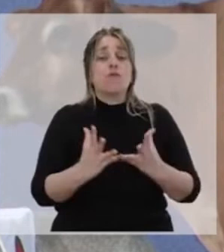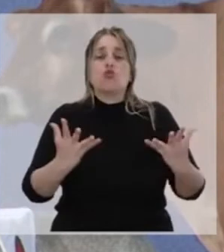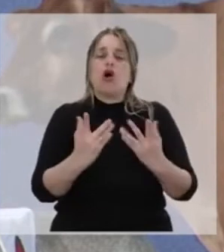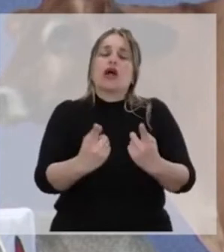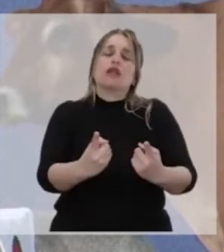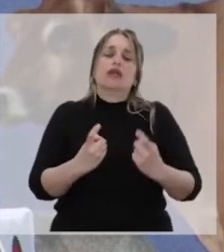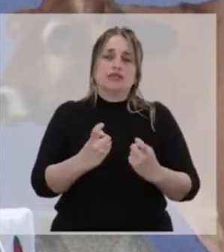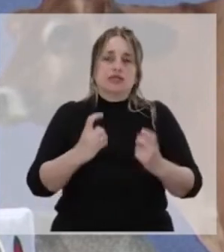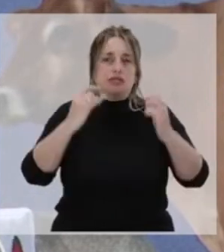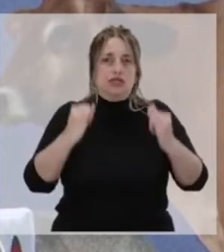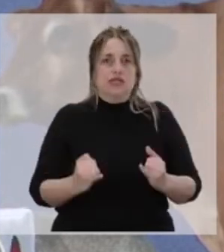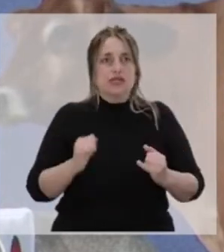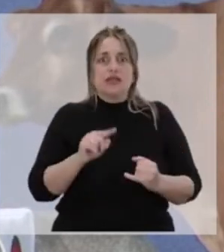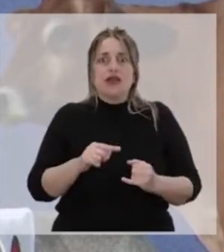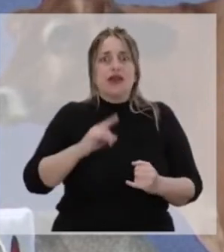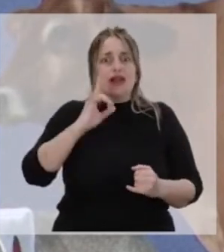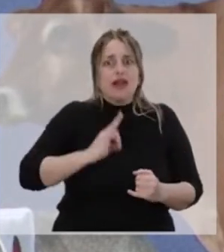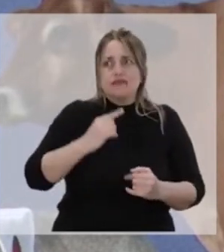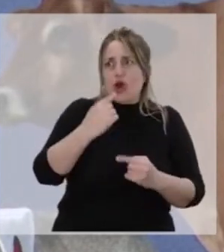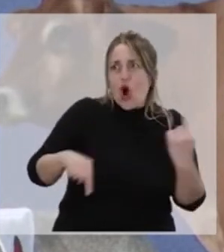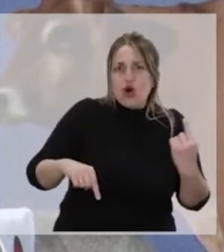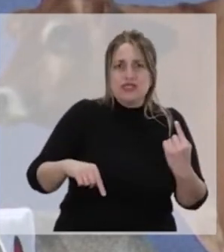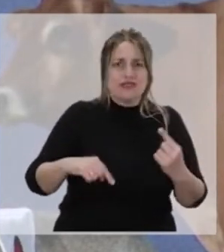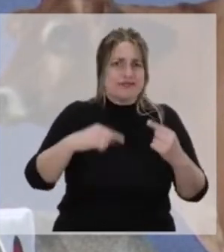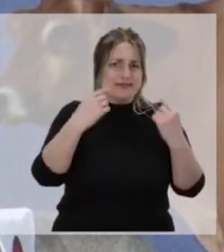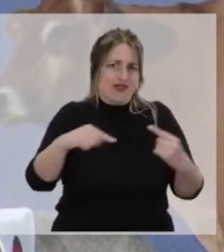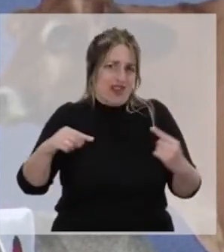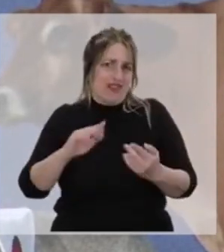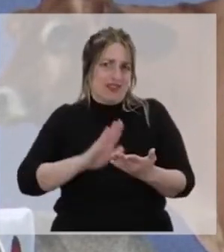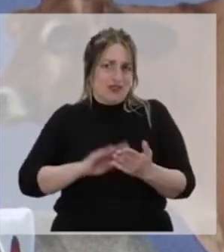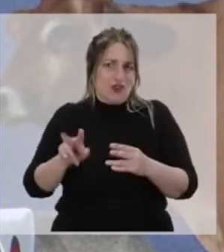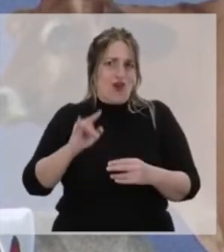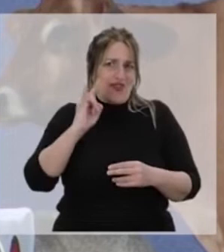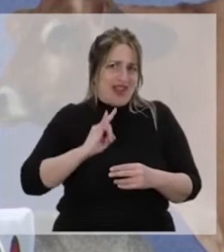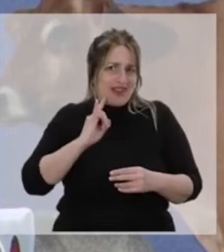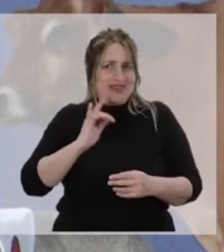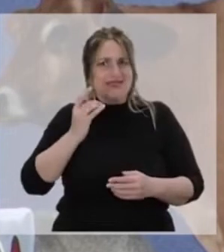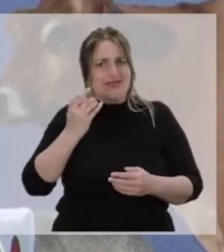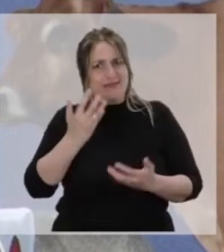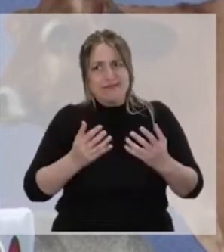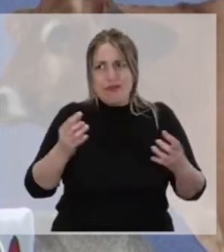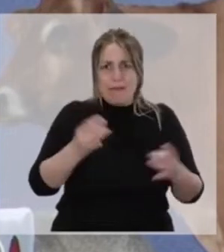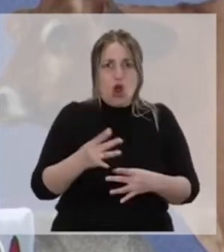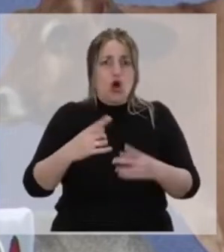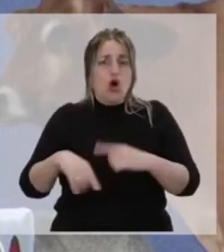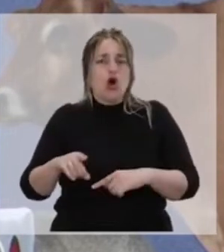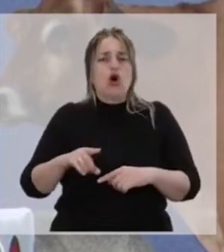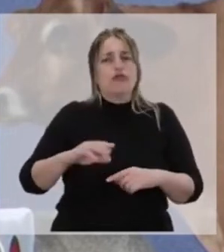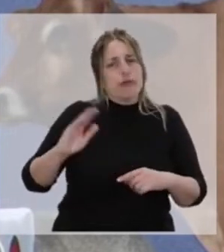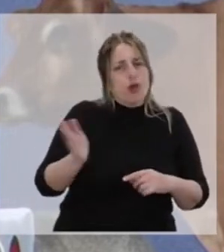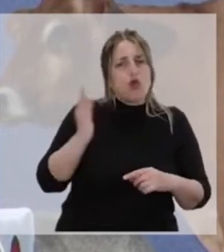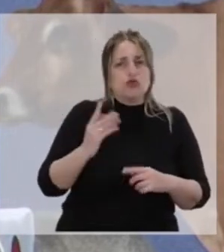el mundo está necesitando de estas materias primas y sus derivados yo confío